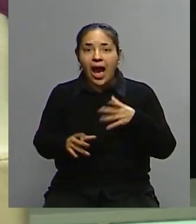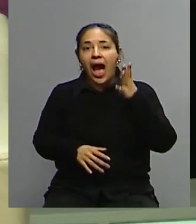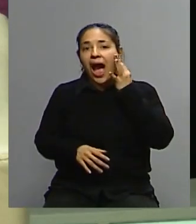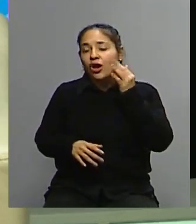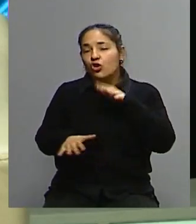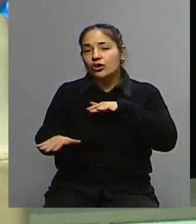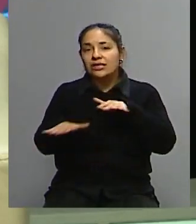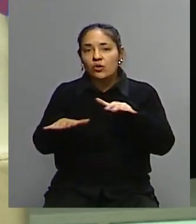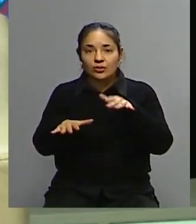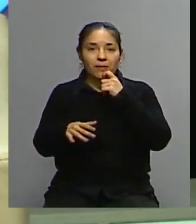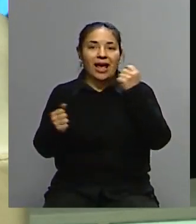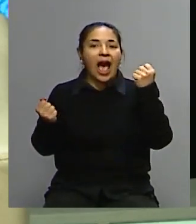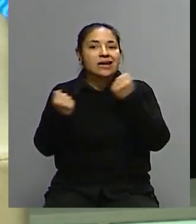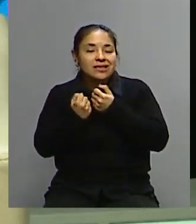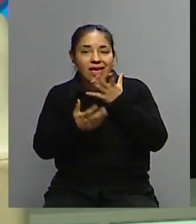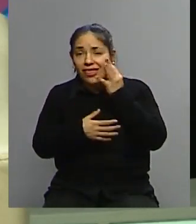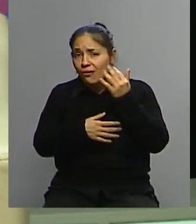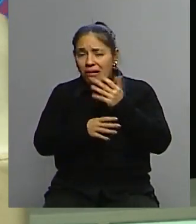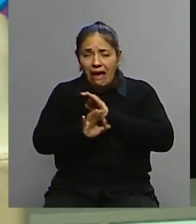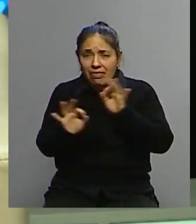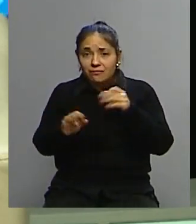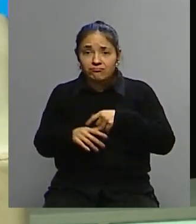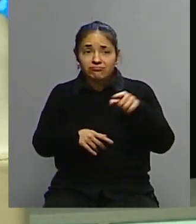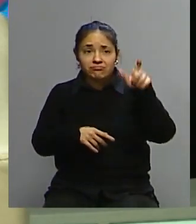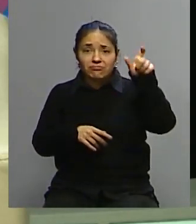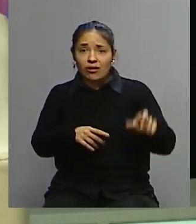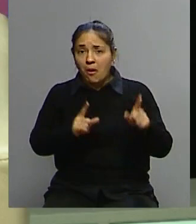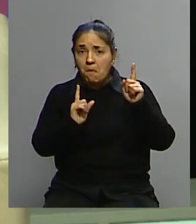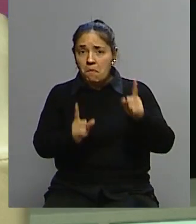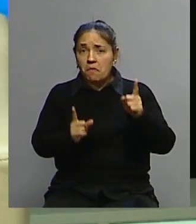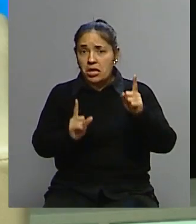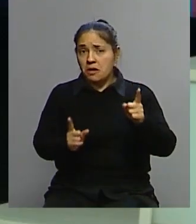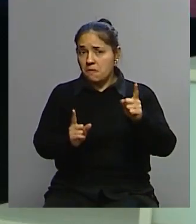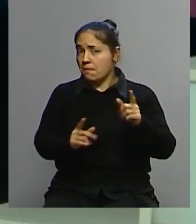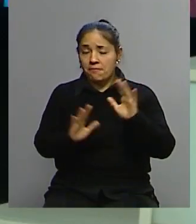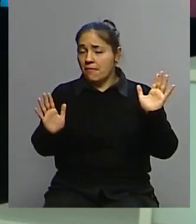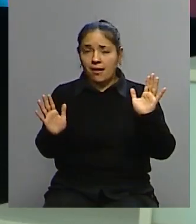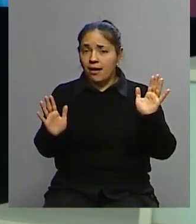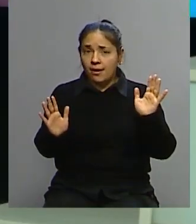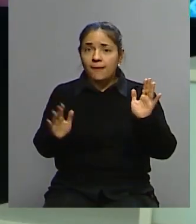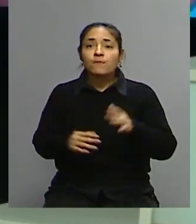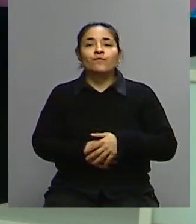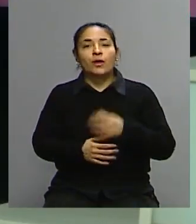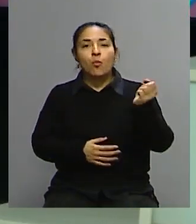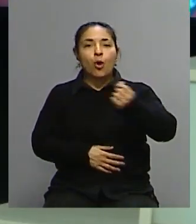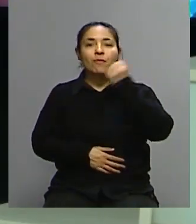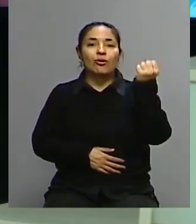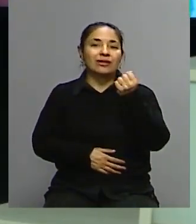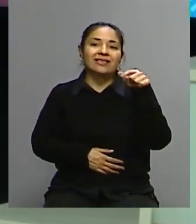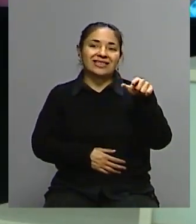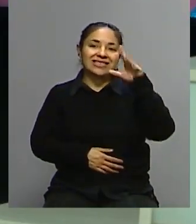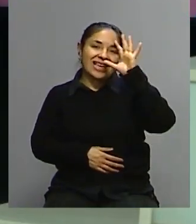algo accidental, sigue siendo la misma persona. Tal cual. Me parece que es importante también establecer